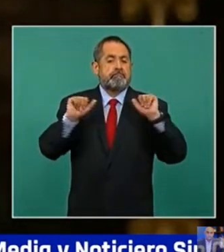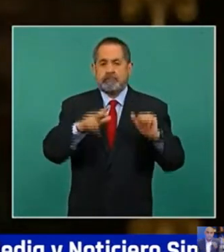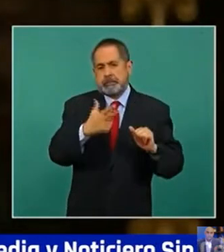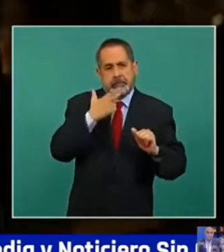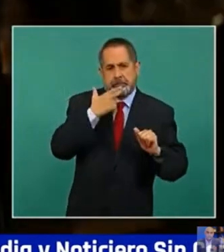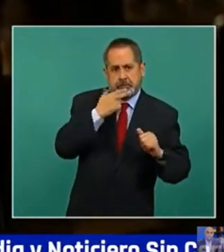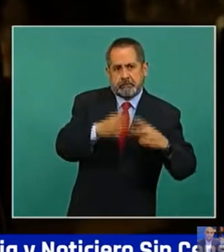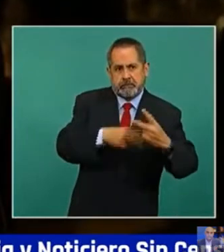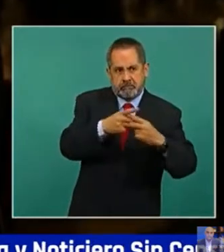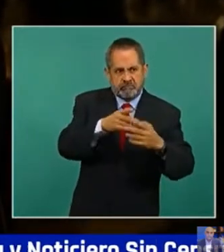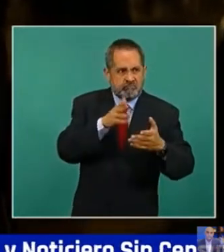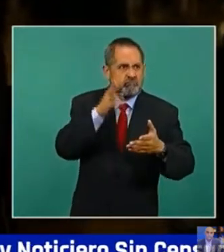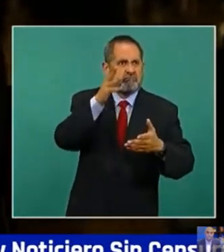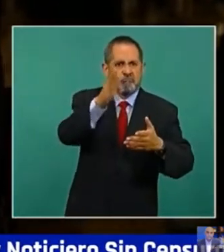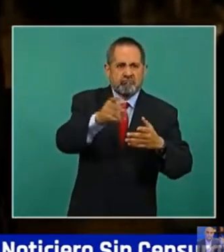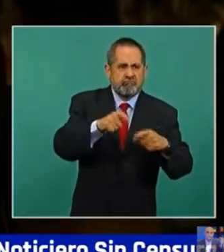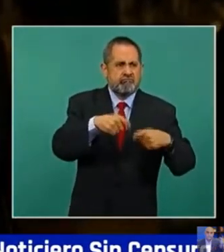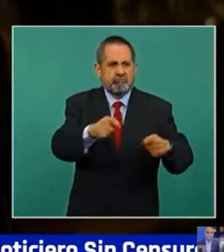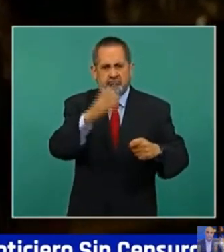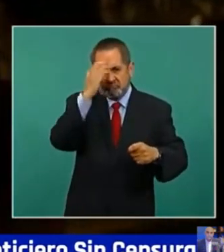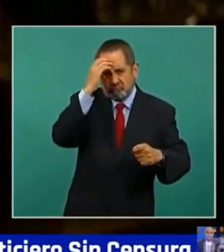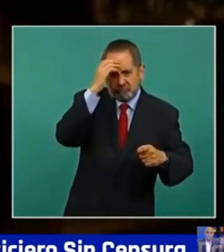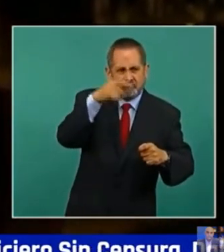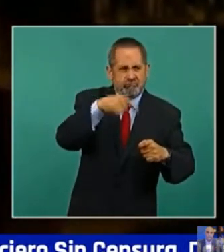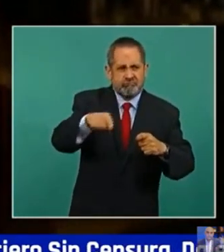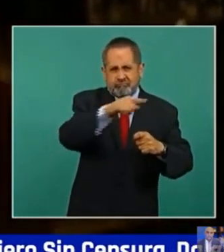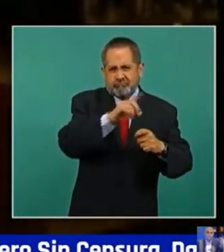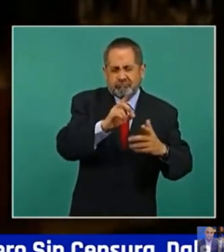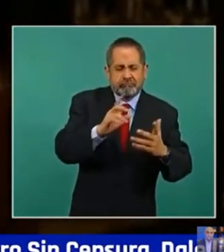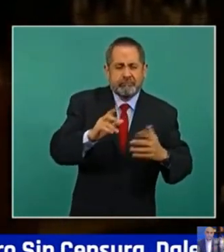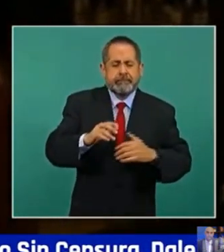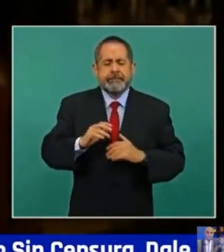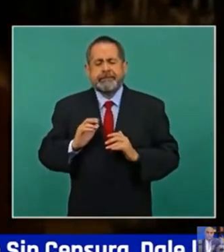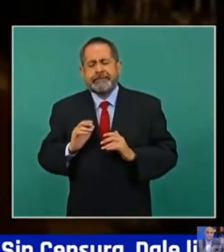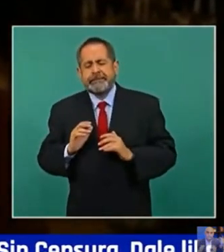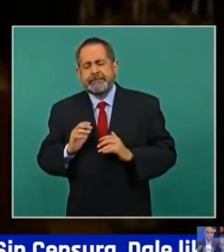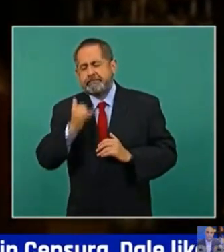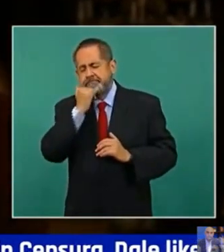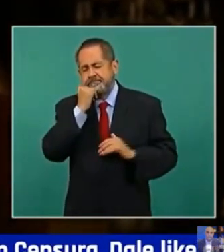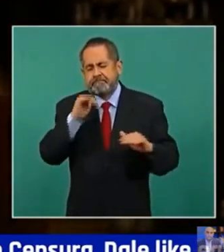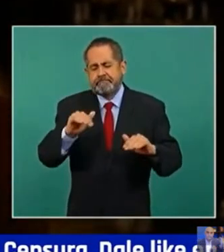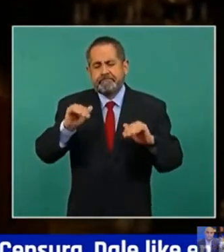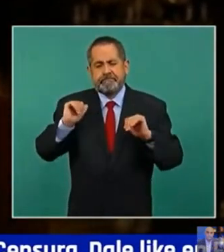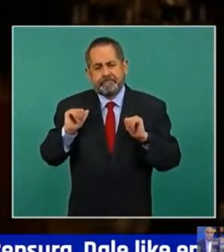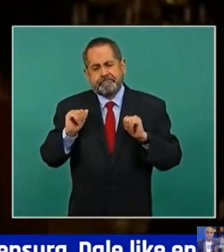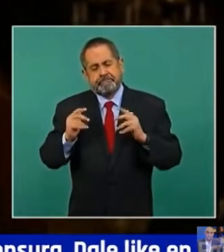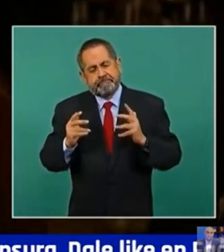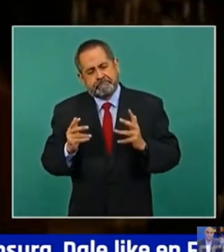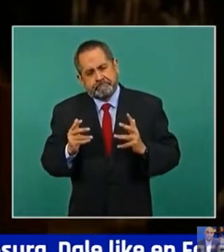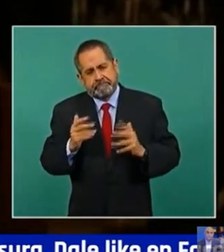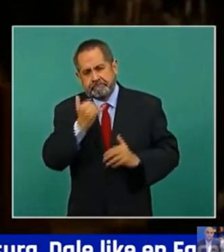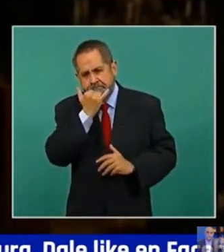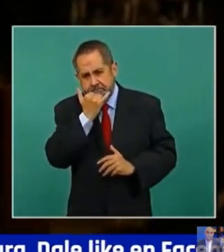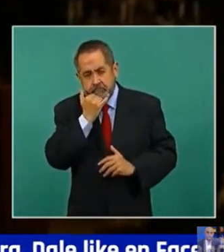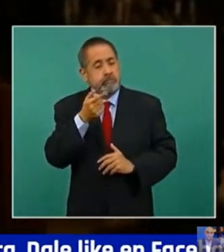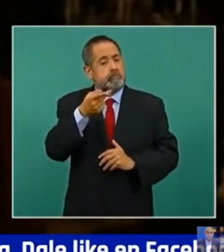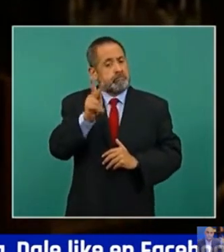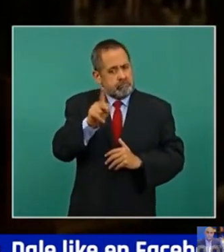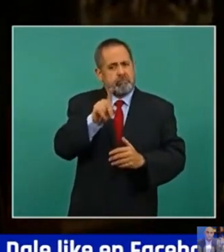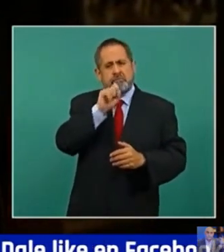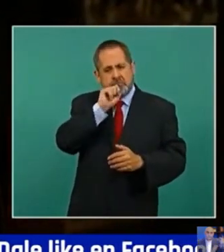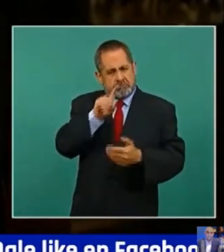evangelización. En esa misma perspectiva, tampoco se pueden ignorar las acciones que en tiempos